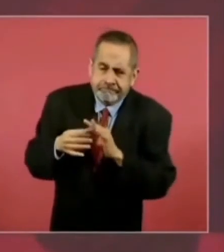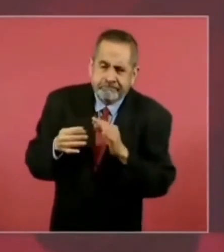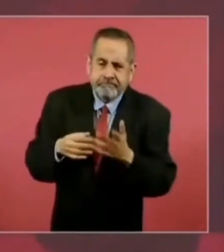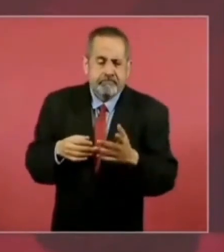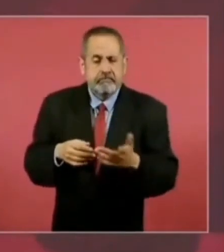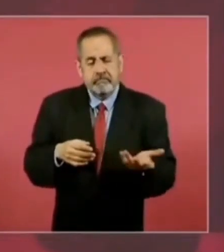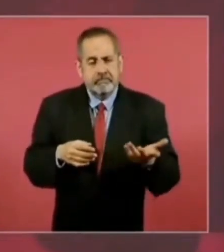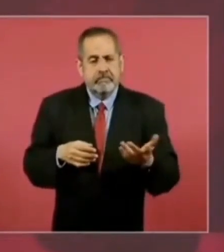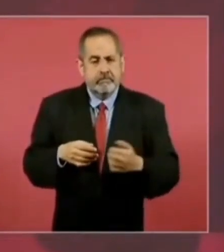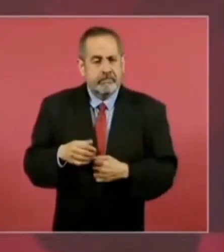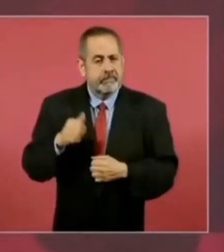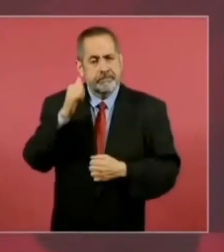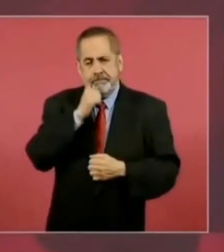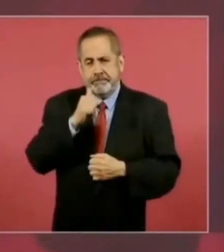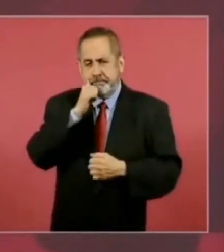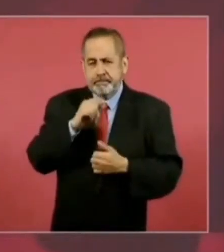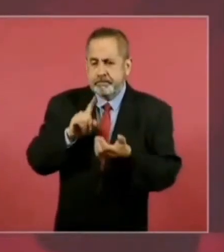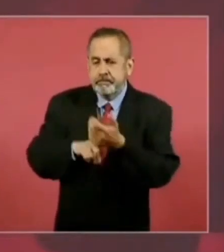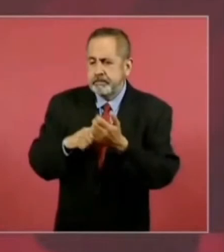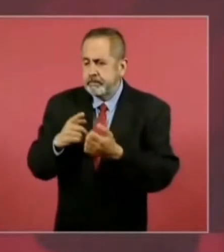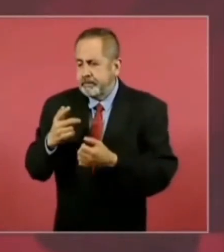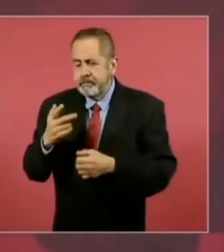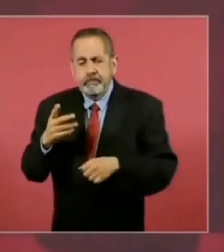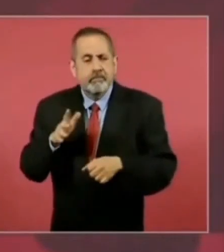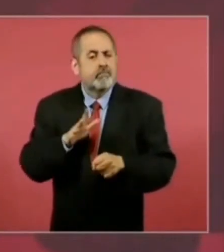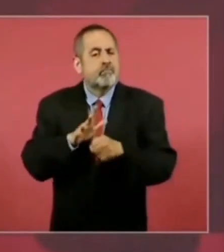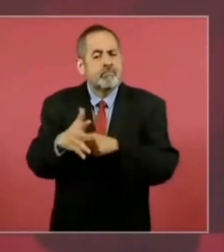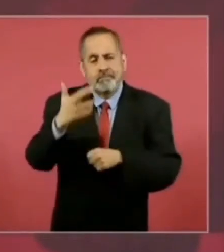siempre hay que ir a las causas,